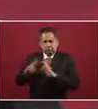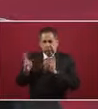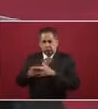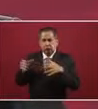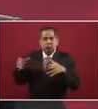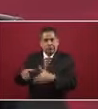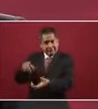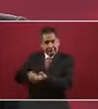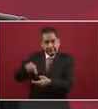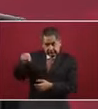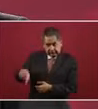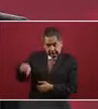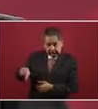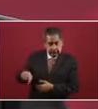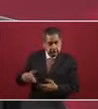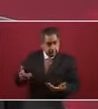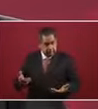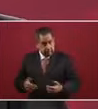grupos.